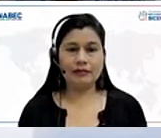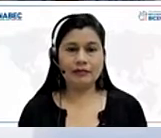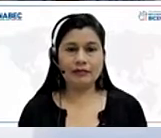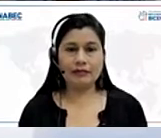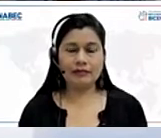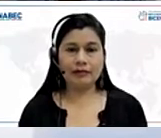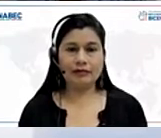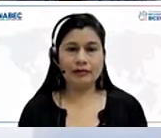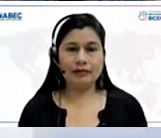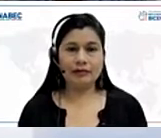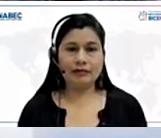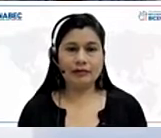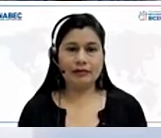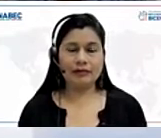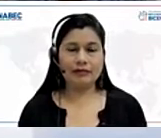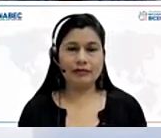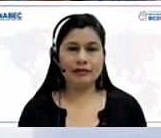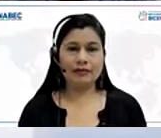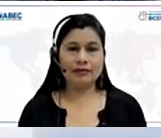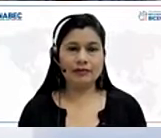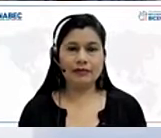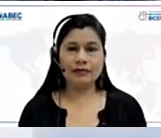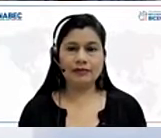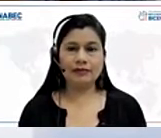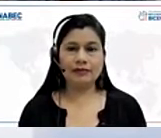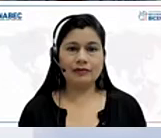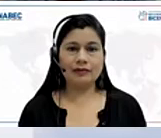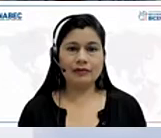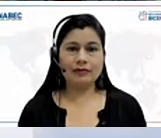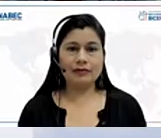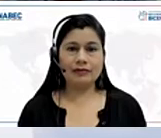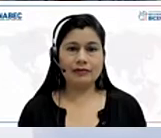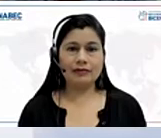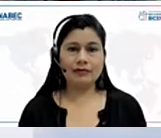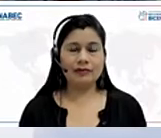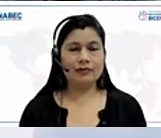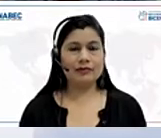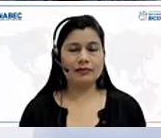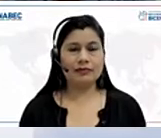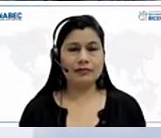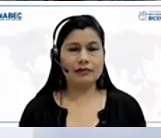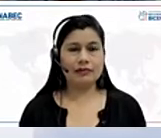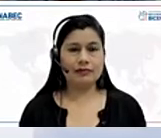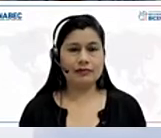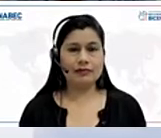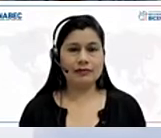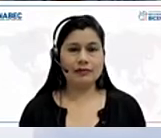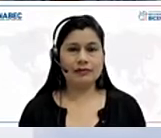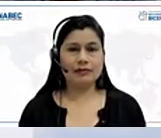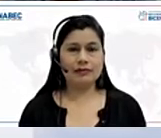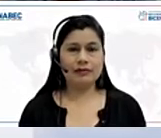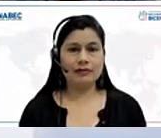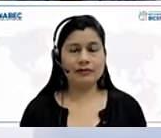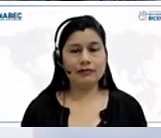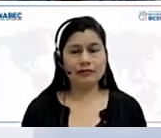las coordinaciones que el mismo estudiante haya venido realizando mientras está en el Japón. Pero no es que